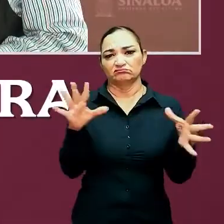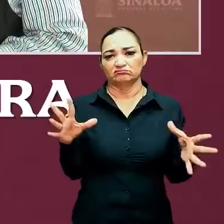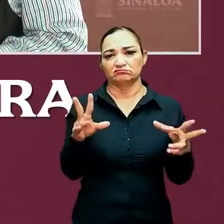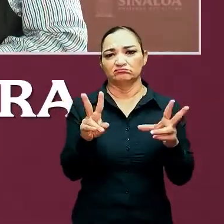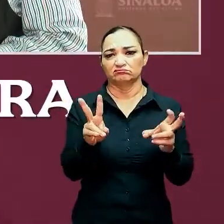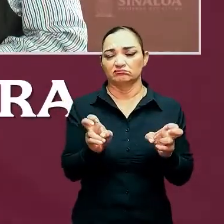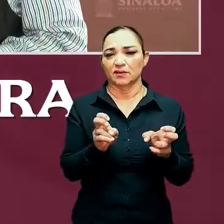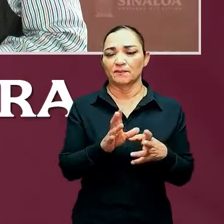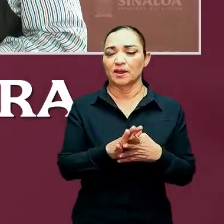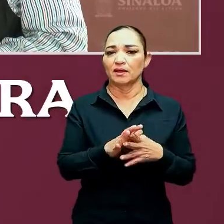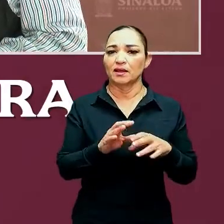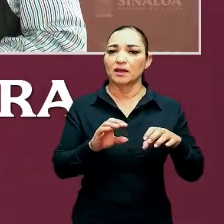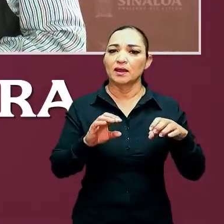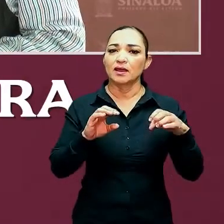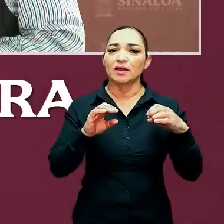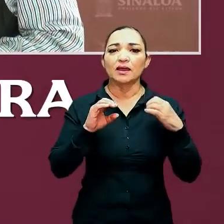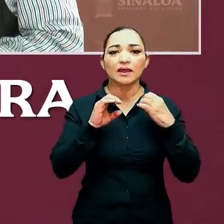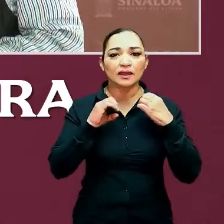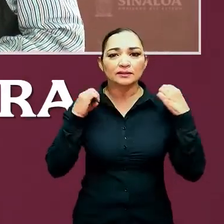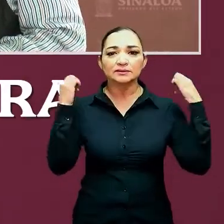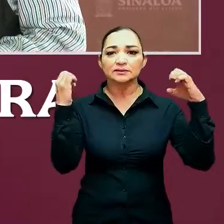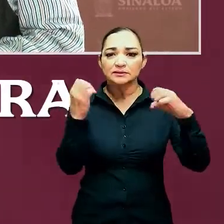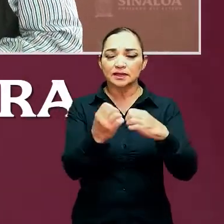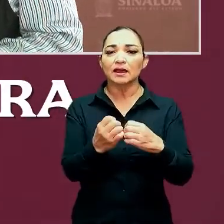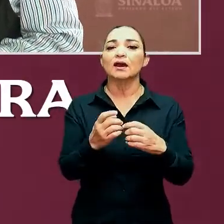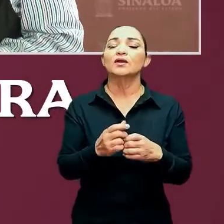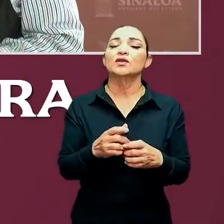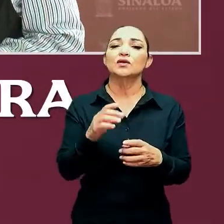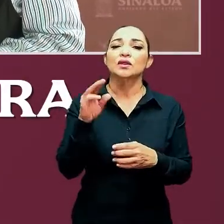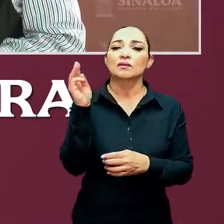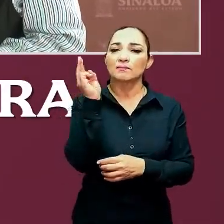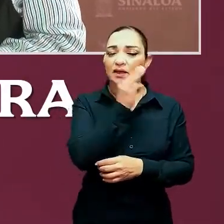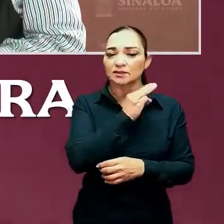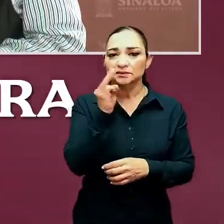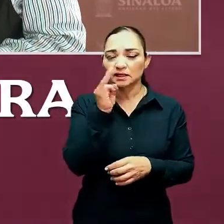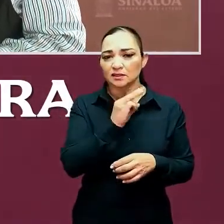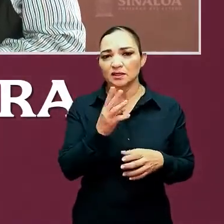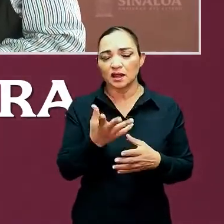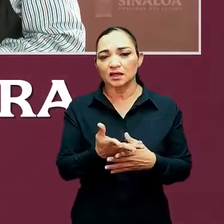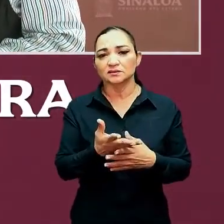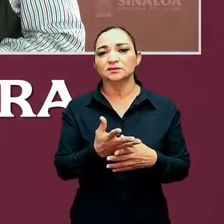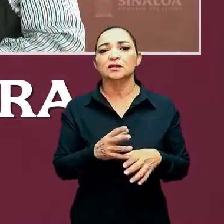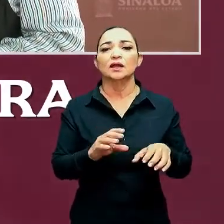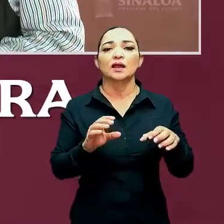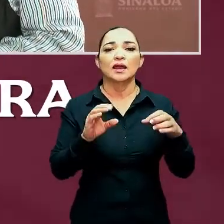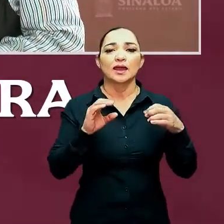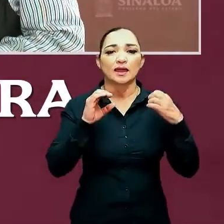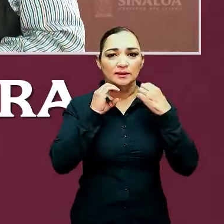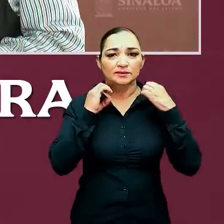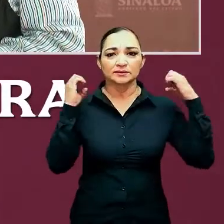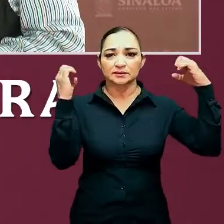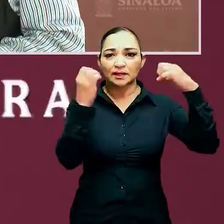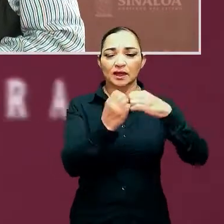gobernador, son todos. Es el estadio de Mazatlán de fútbol y de béisbol, el estadio de Culiacán de fútbol y de béisbol,